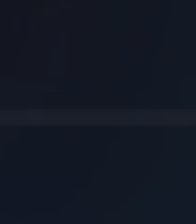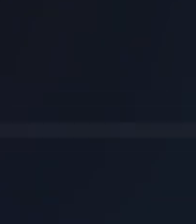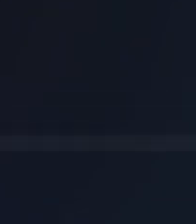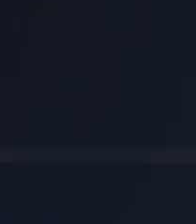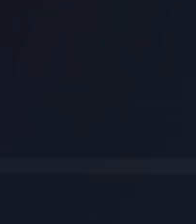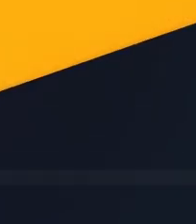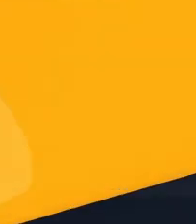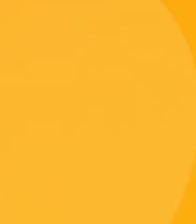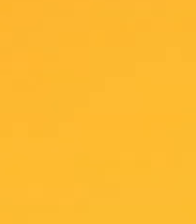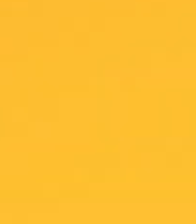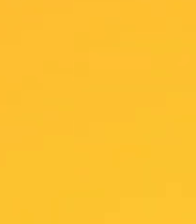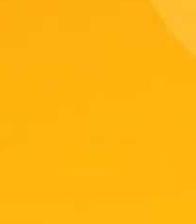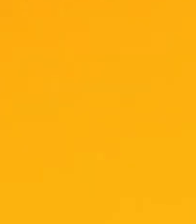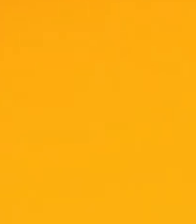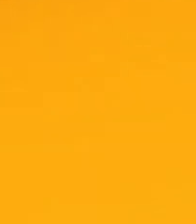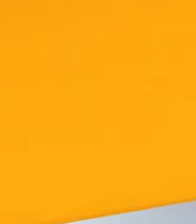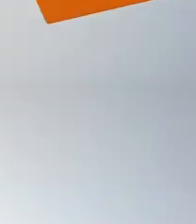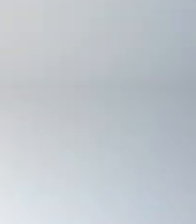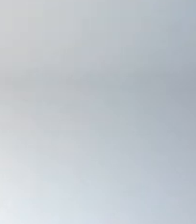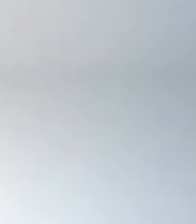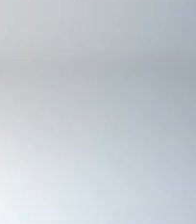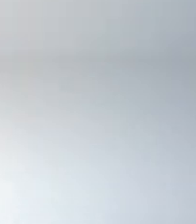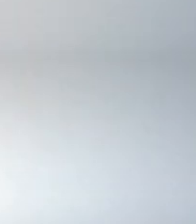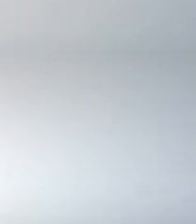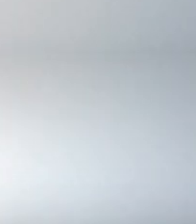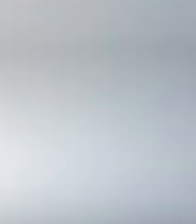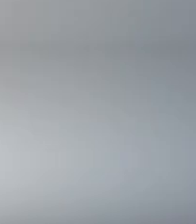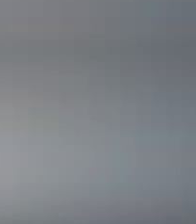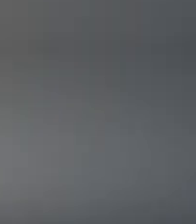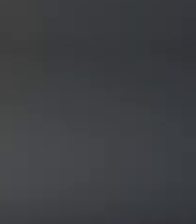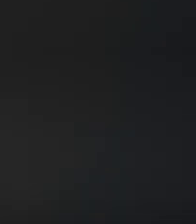de Costa Rica Gracias por ver el video.